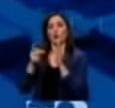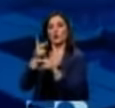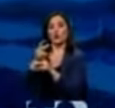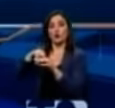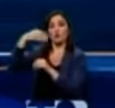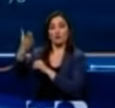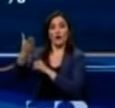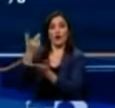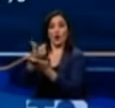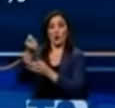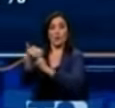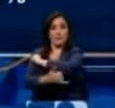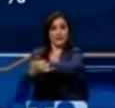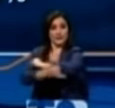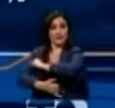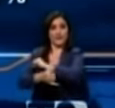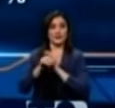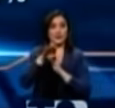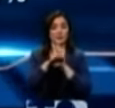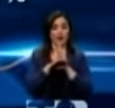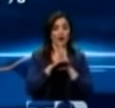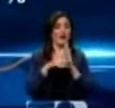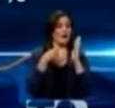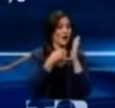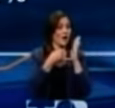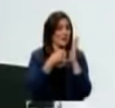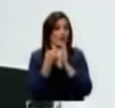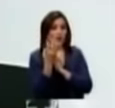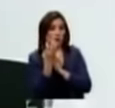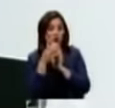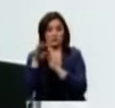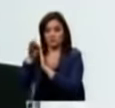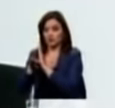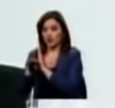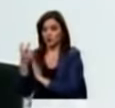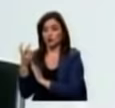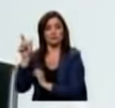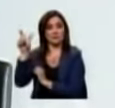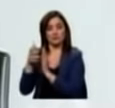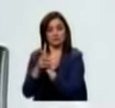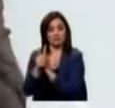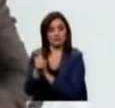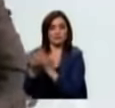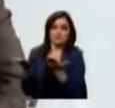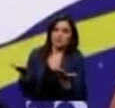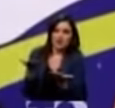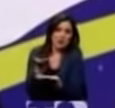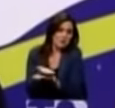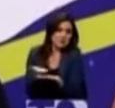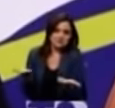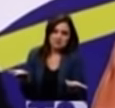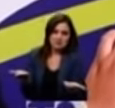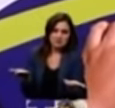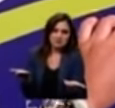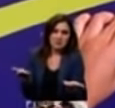salvaguardias y bajar el impuesto al valor agregado del 14 al 12%. Para este experto tributarista, más que de una oferta, se trata